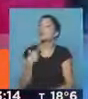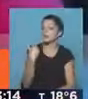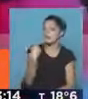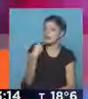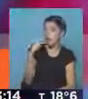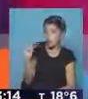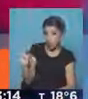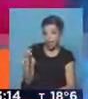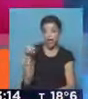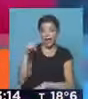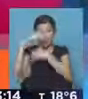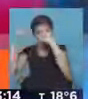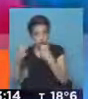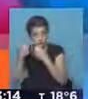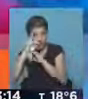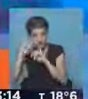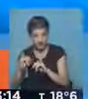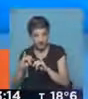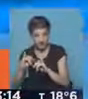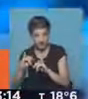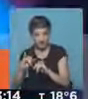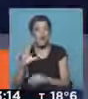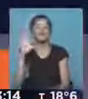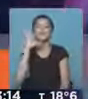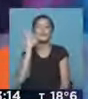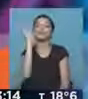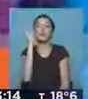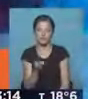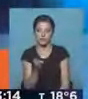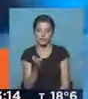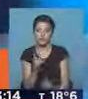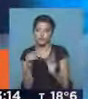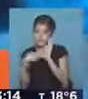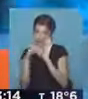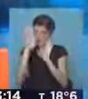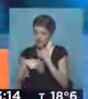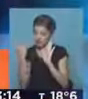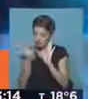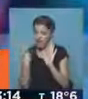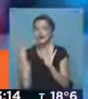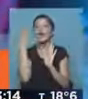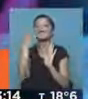¿no? Si hubo un 50% de quienes votaron, que no son un 50% de los colombianos,